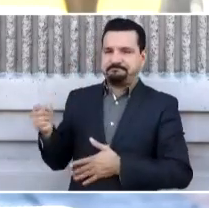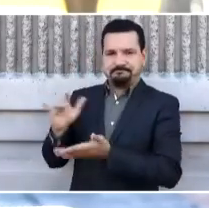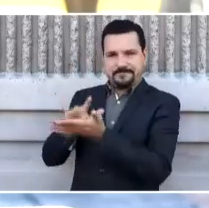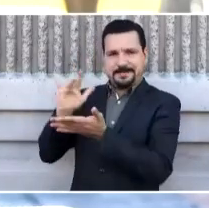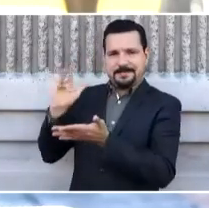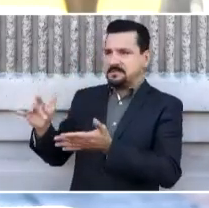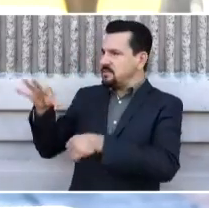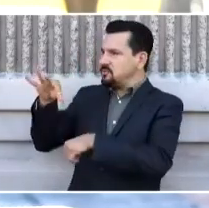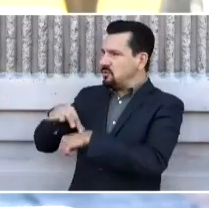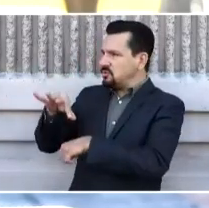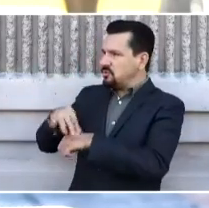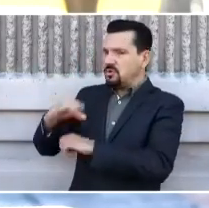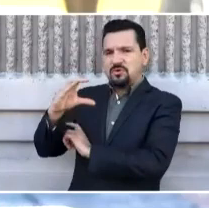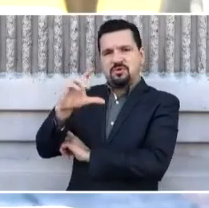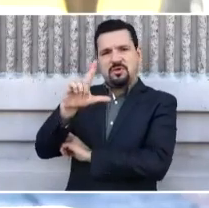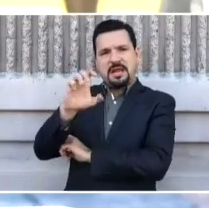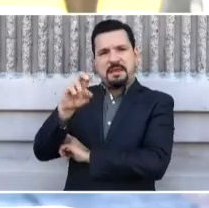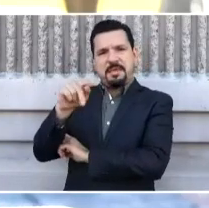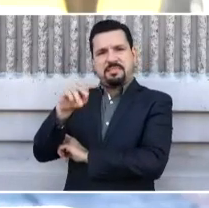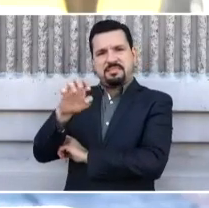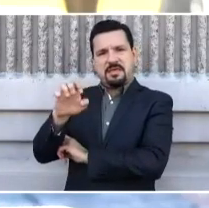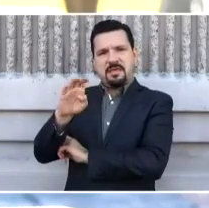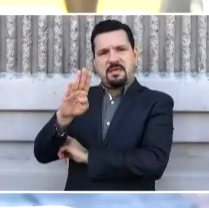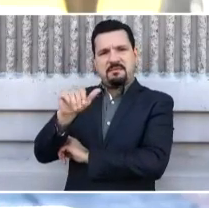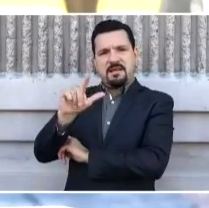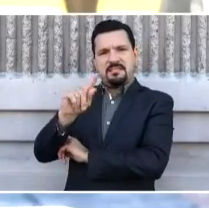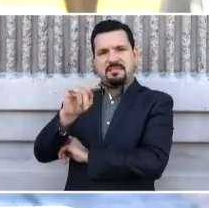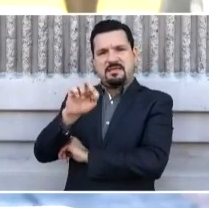doctor Clemente Valtierra, que